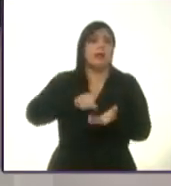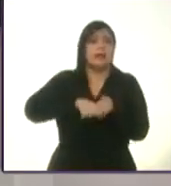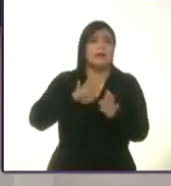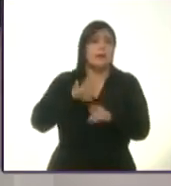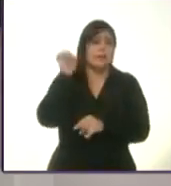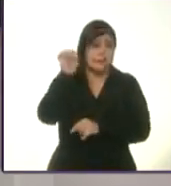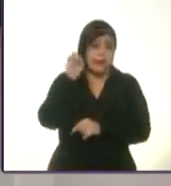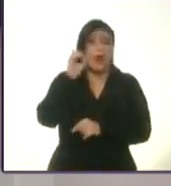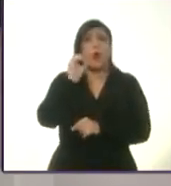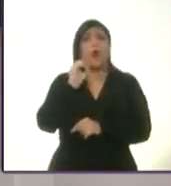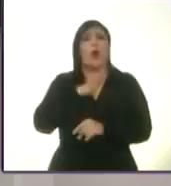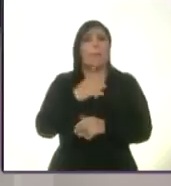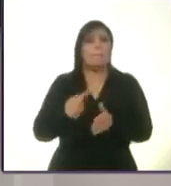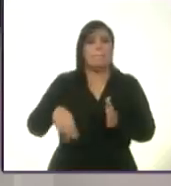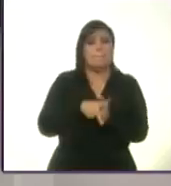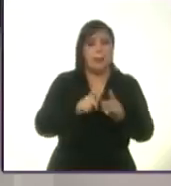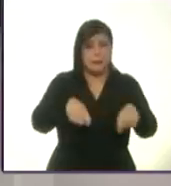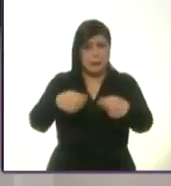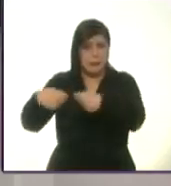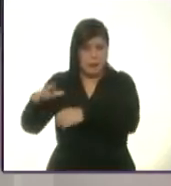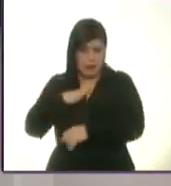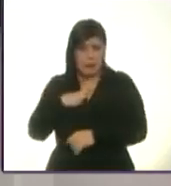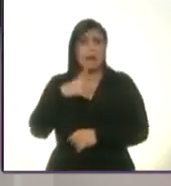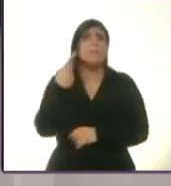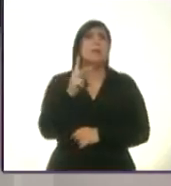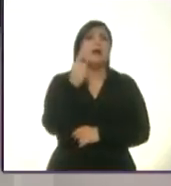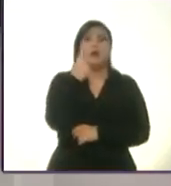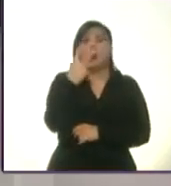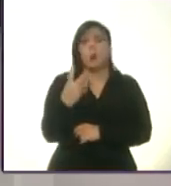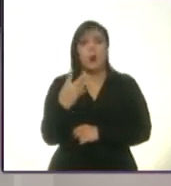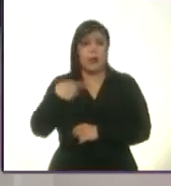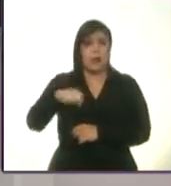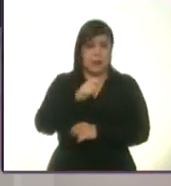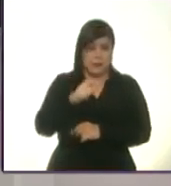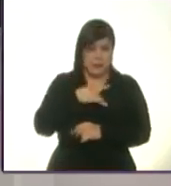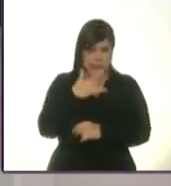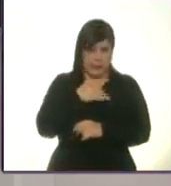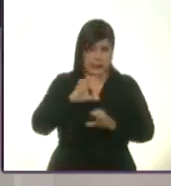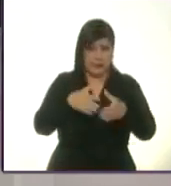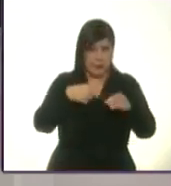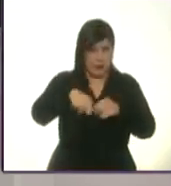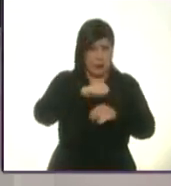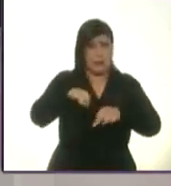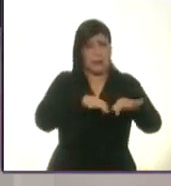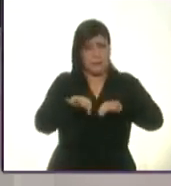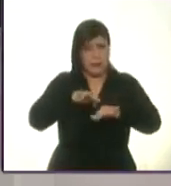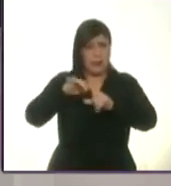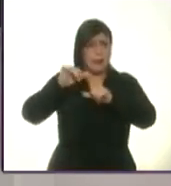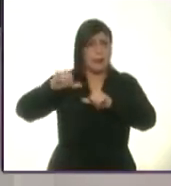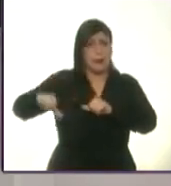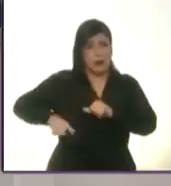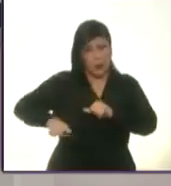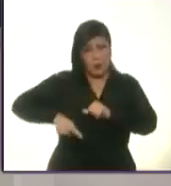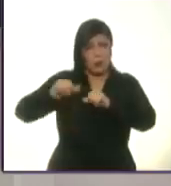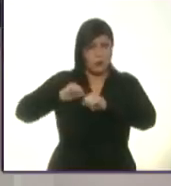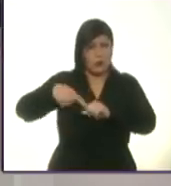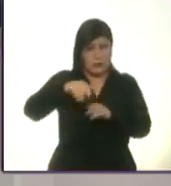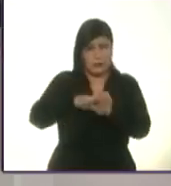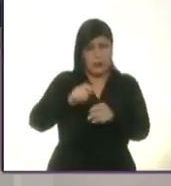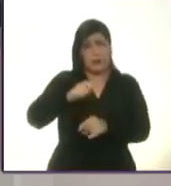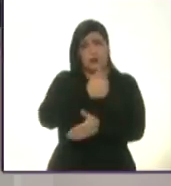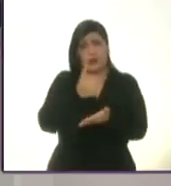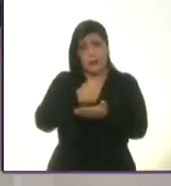y la cuarta parte de estos empleados de la fuerza pública laboral que hay en la ciudad de méxico